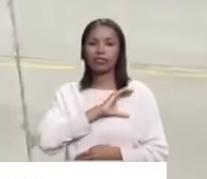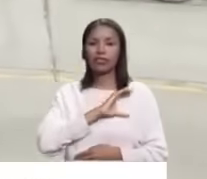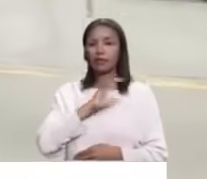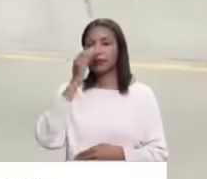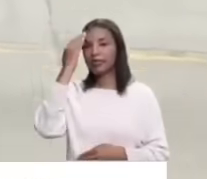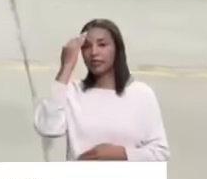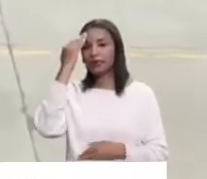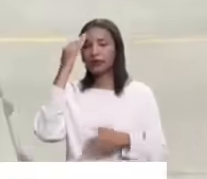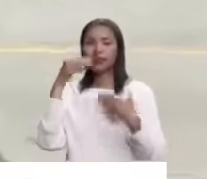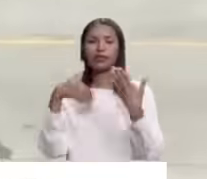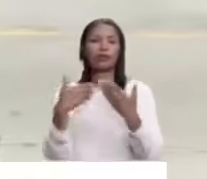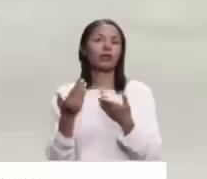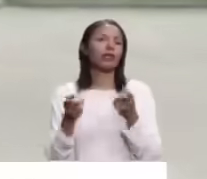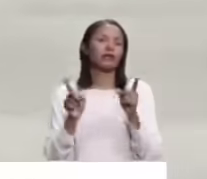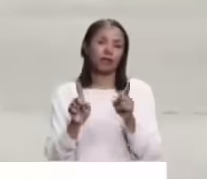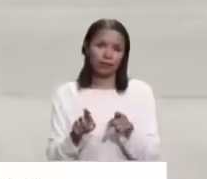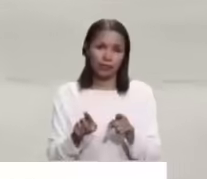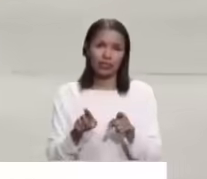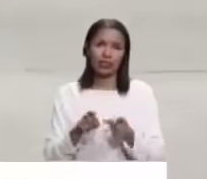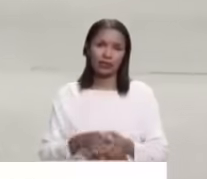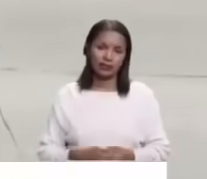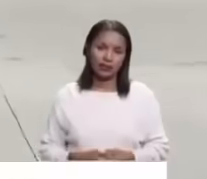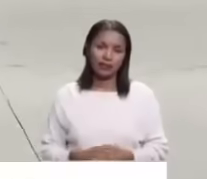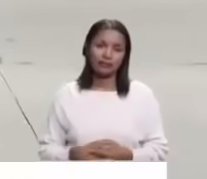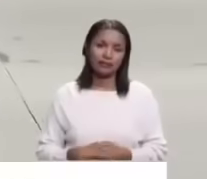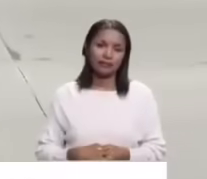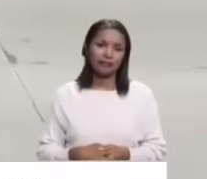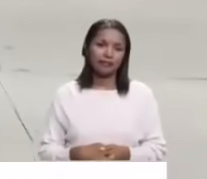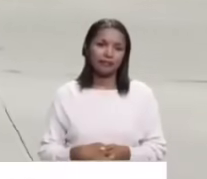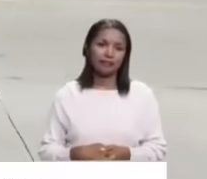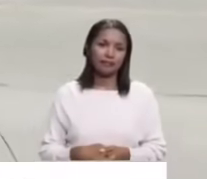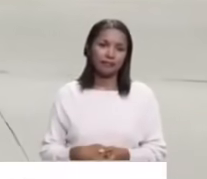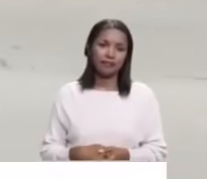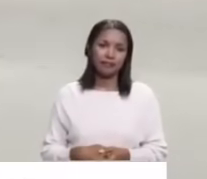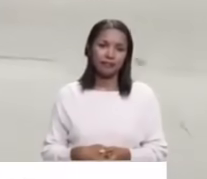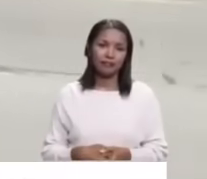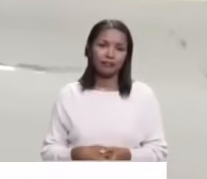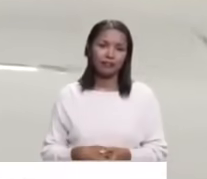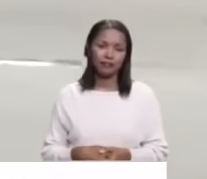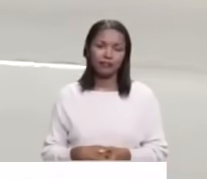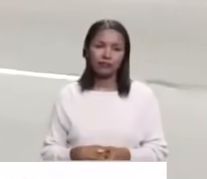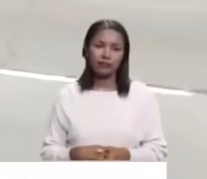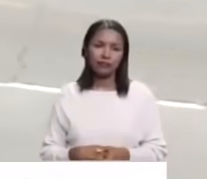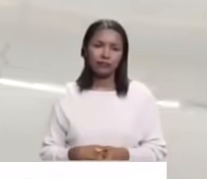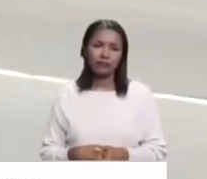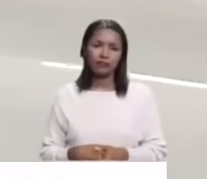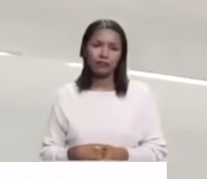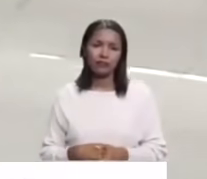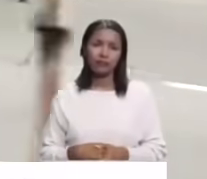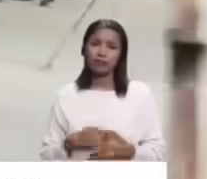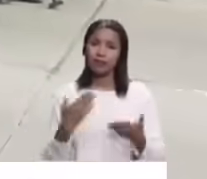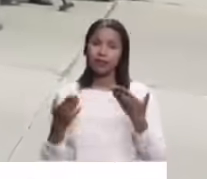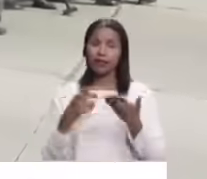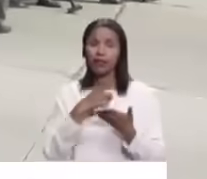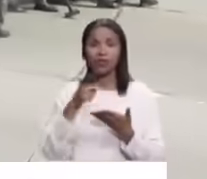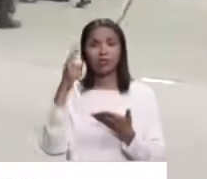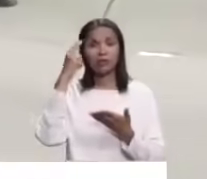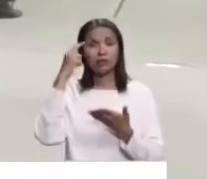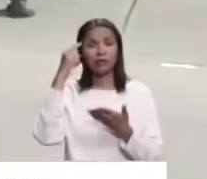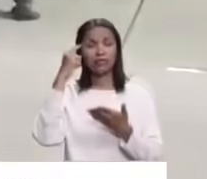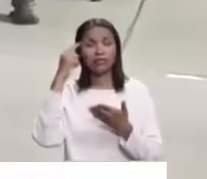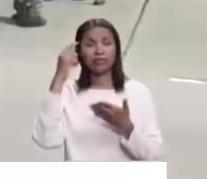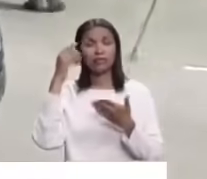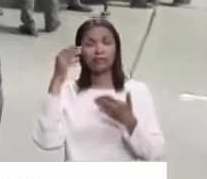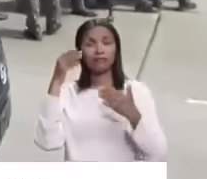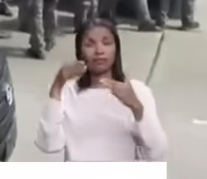el momento o lo que se va a estar realizando para abrir o ingresar al área del